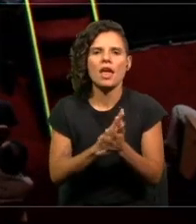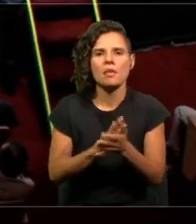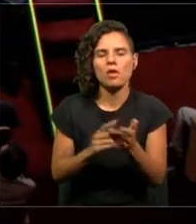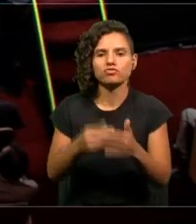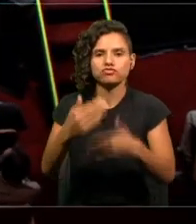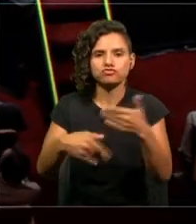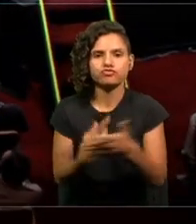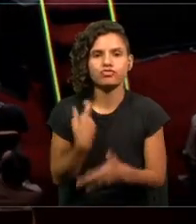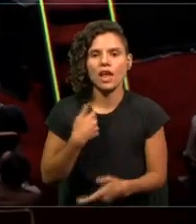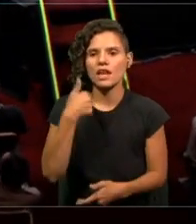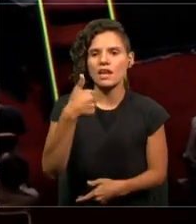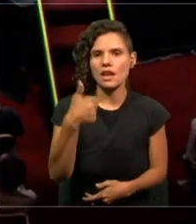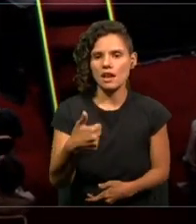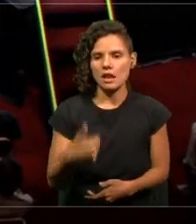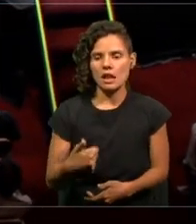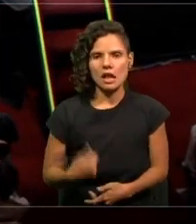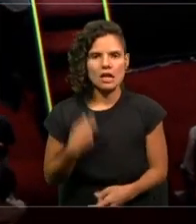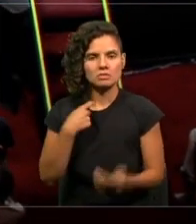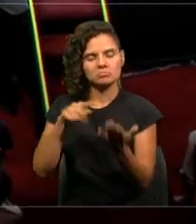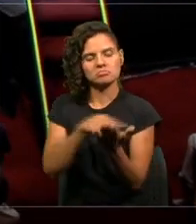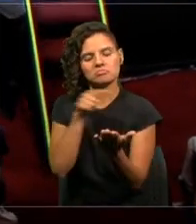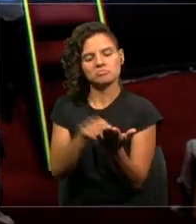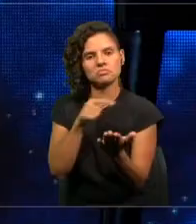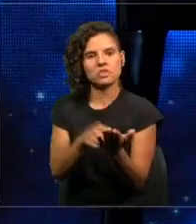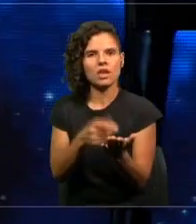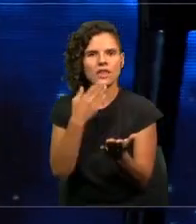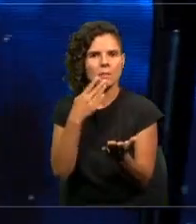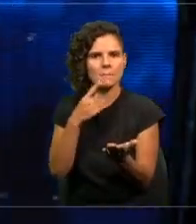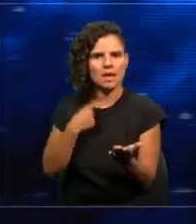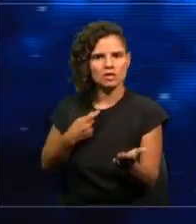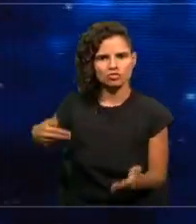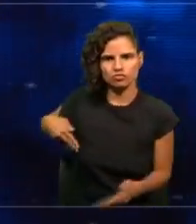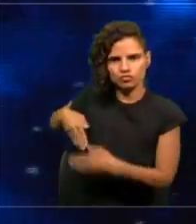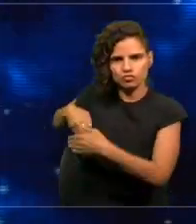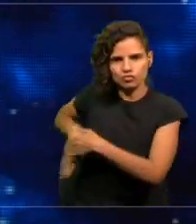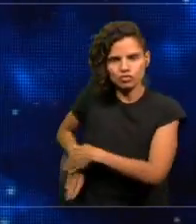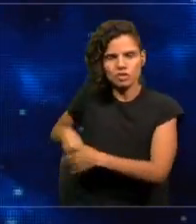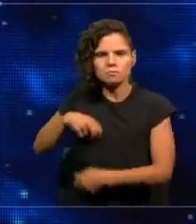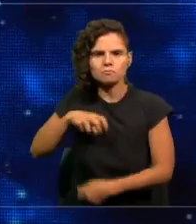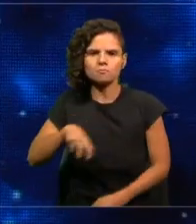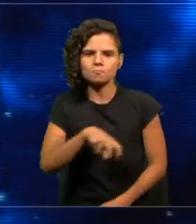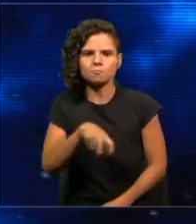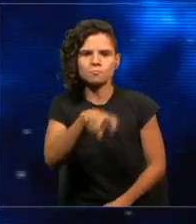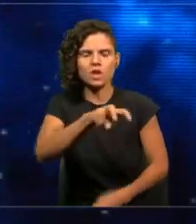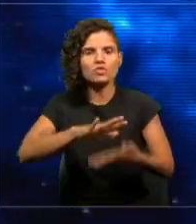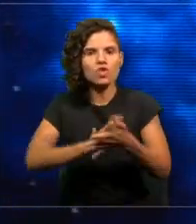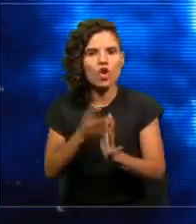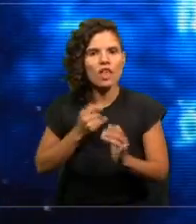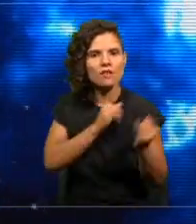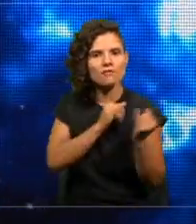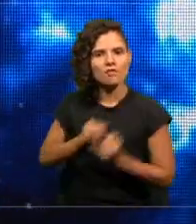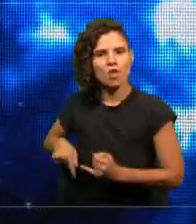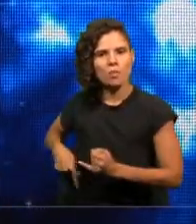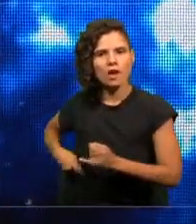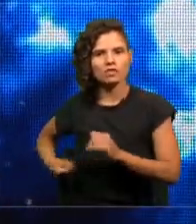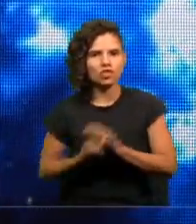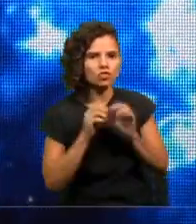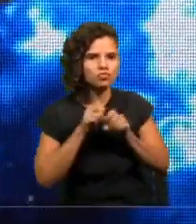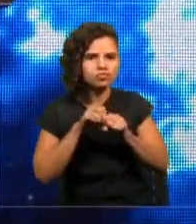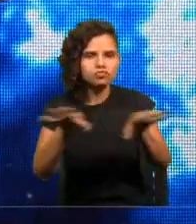con mi celular en el bolsillo cada uno de los registros que la que las personas